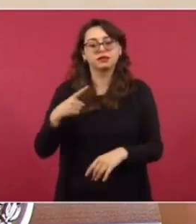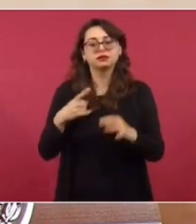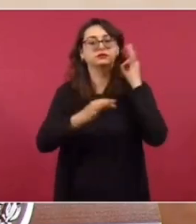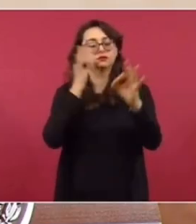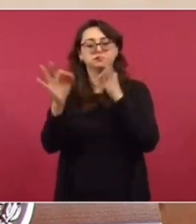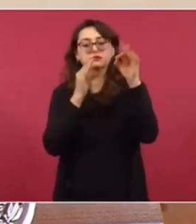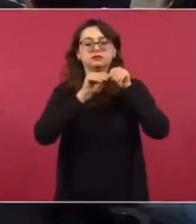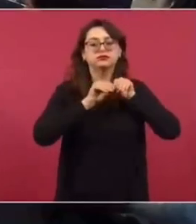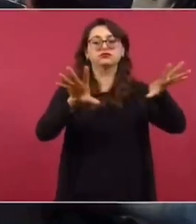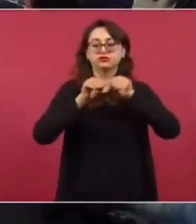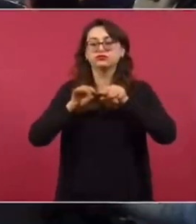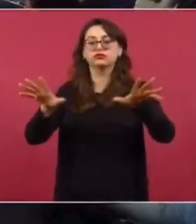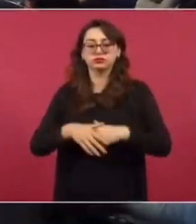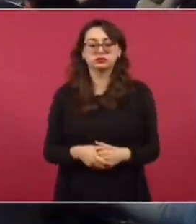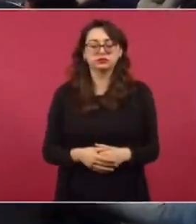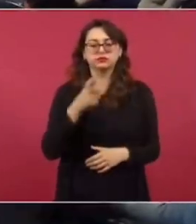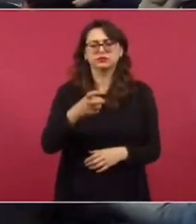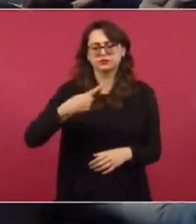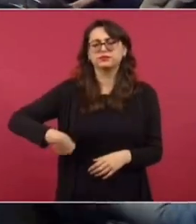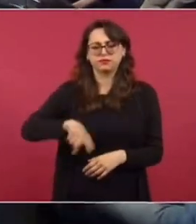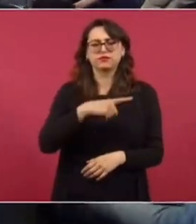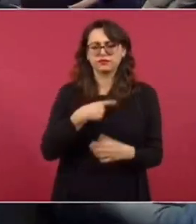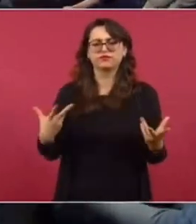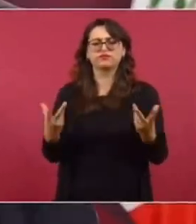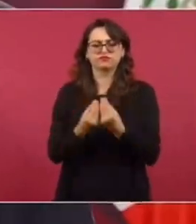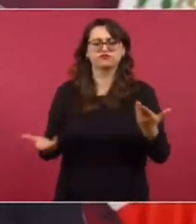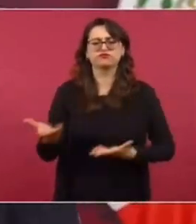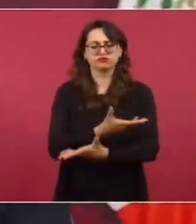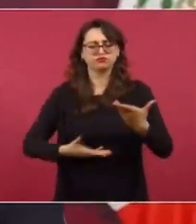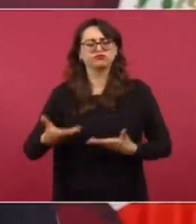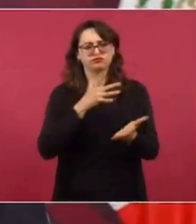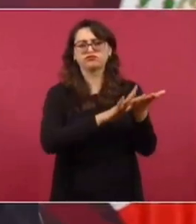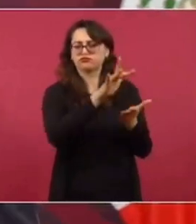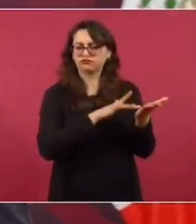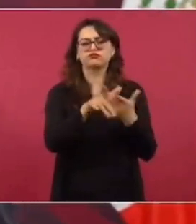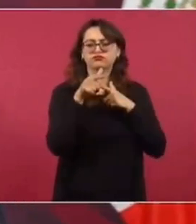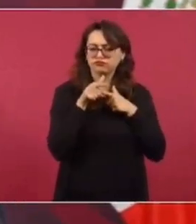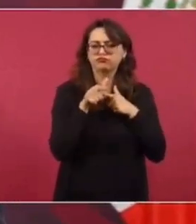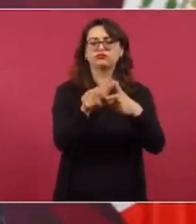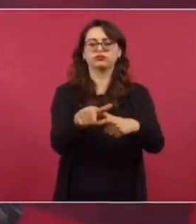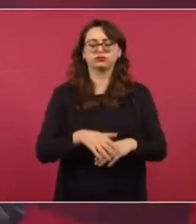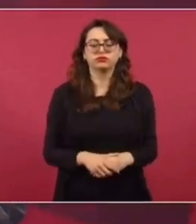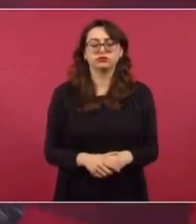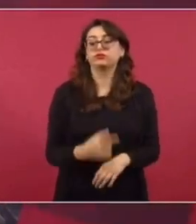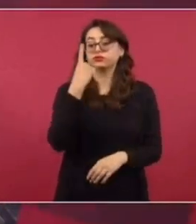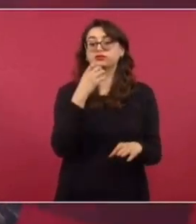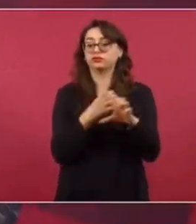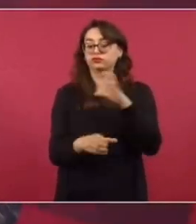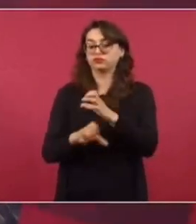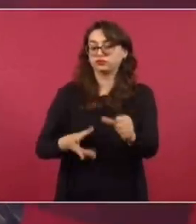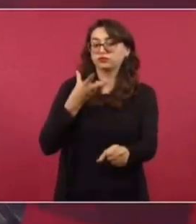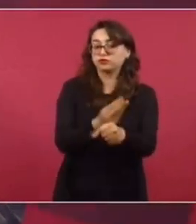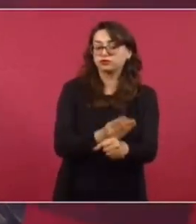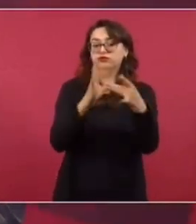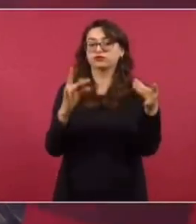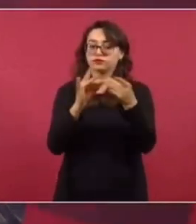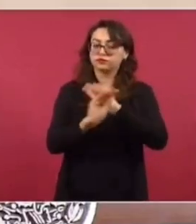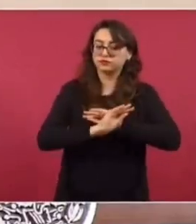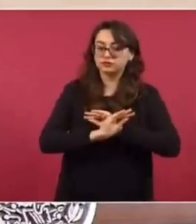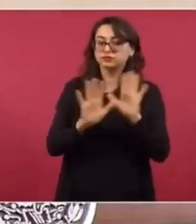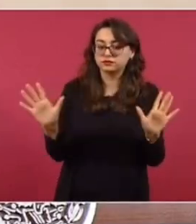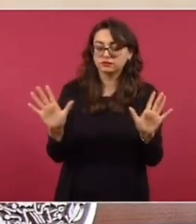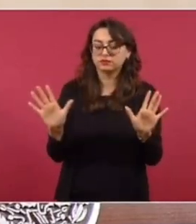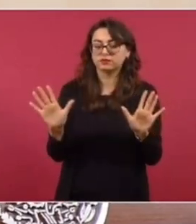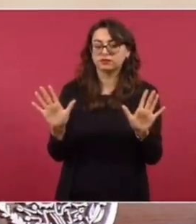de allá. Y sí, vamos nosotros a continuar cooperando con el gobierno de Estados Unidos, con una aclaración pertinente.